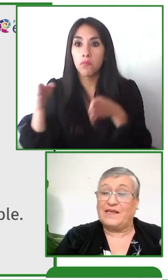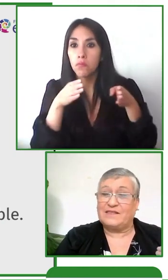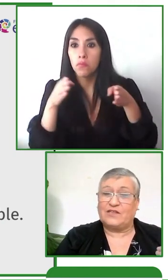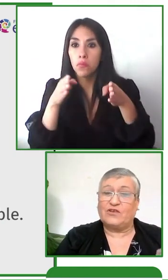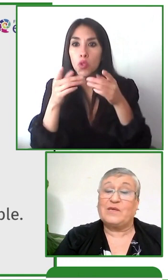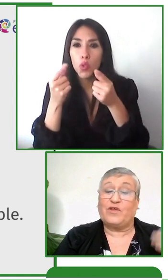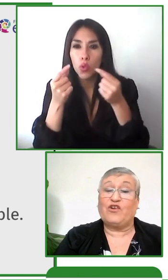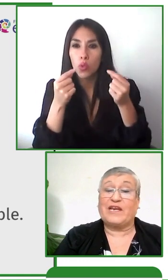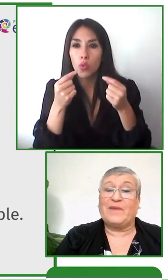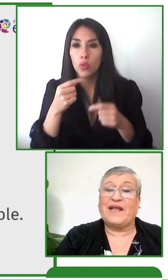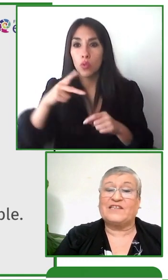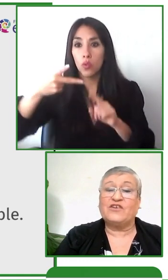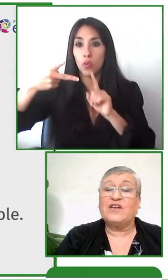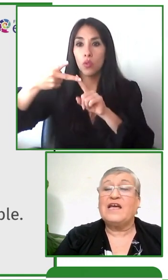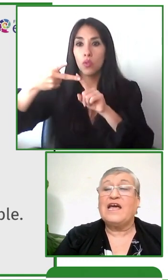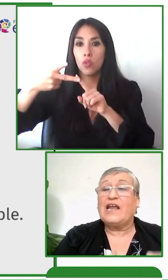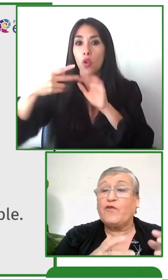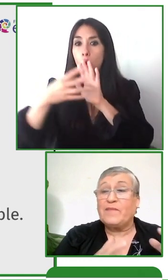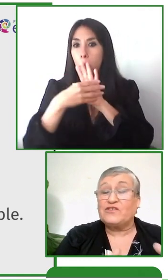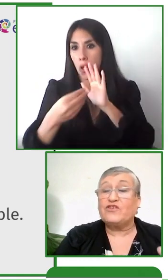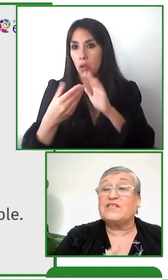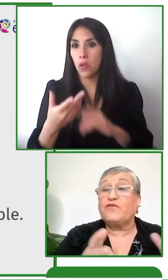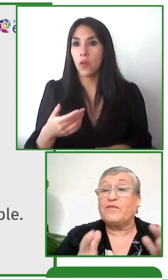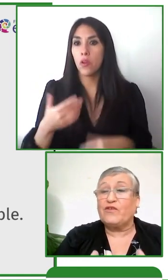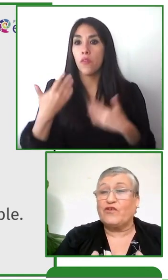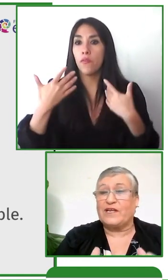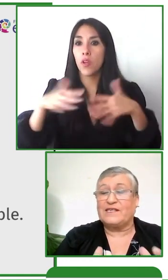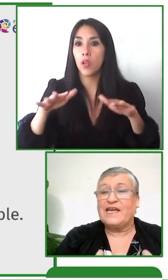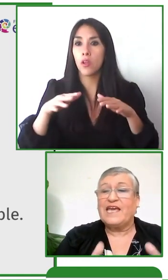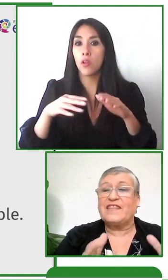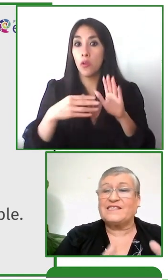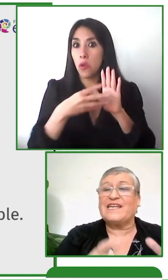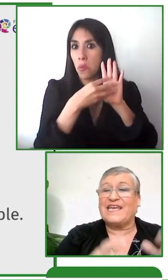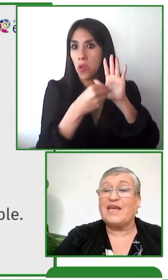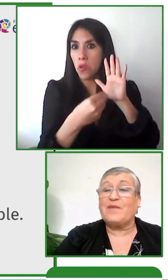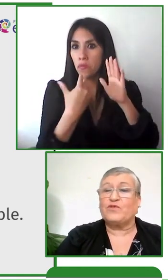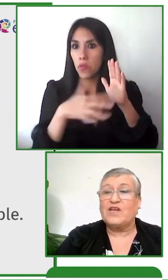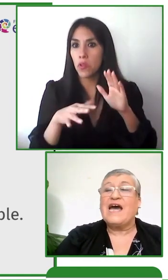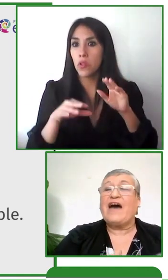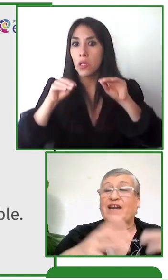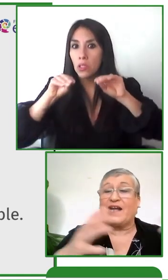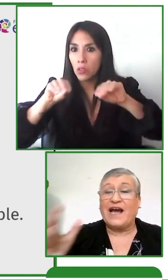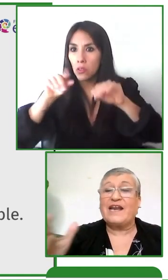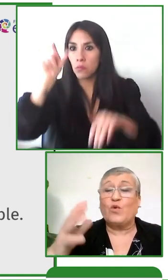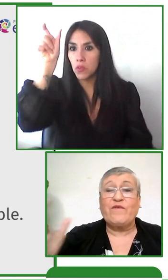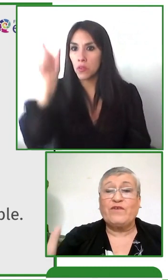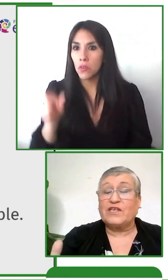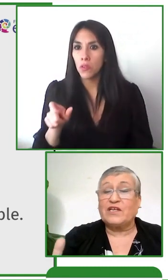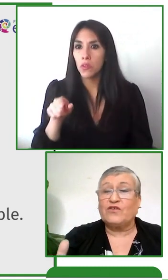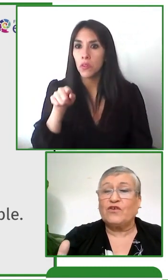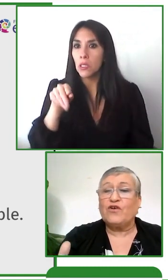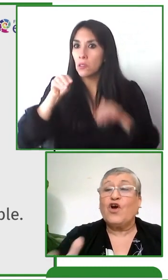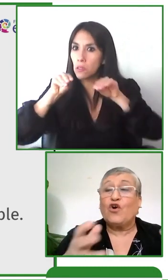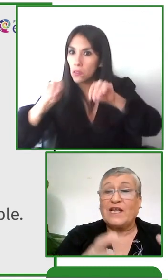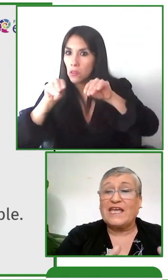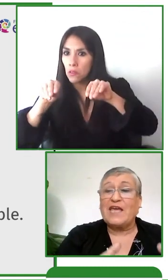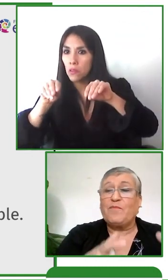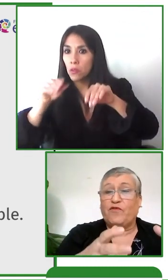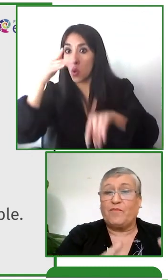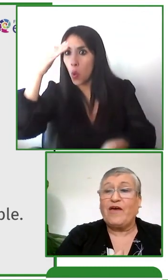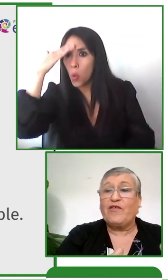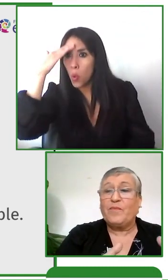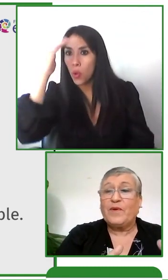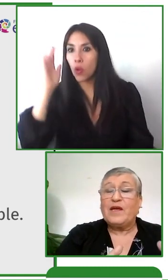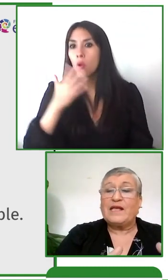además, ¿cierto?, este modelo de replicación, la formación de formadores. Es decir, queremos abarcar nuevos territorios con